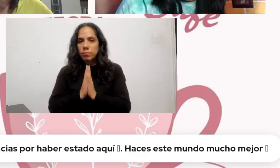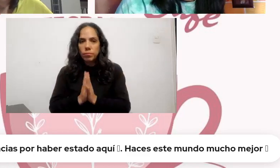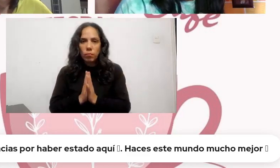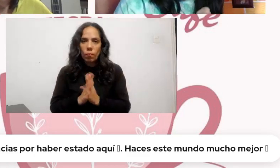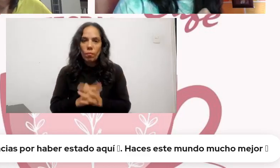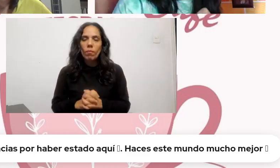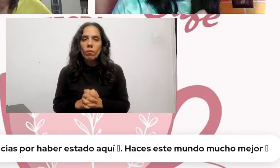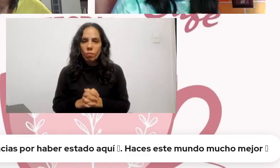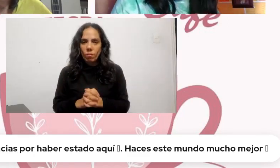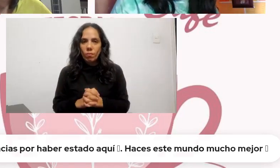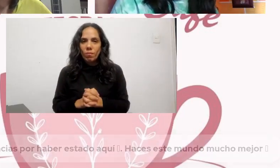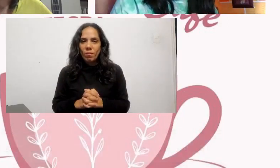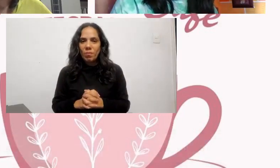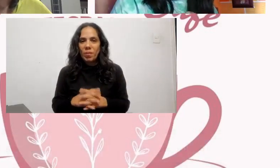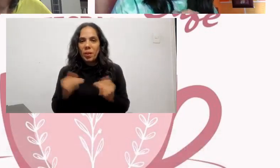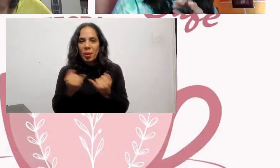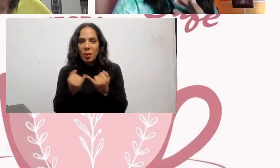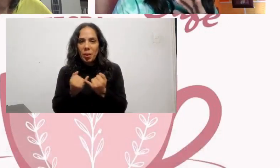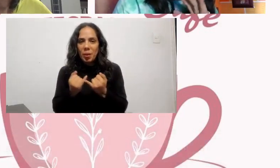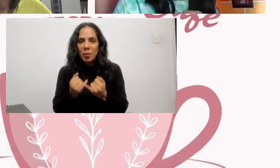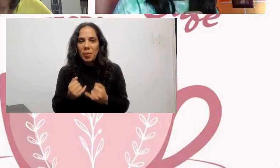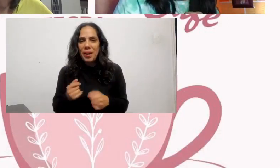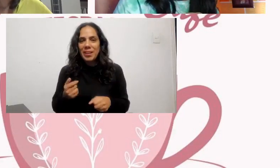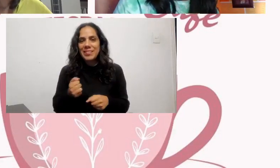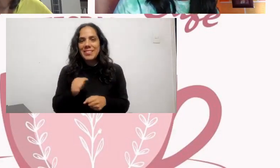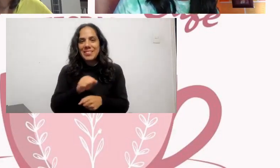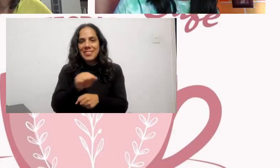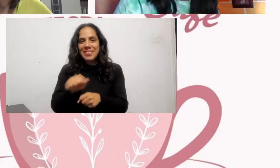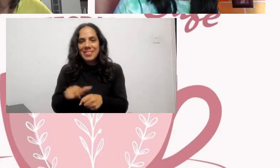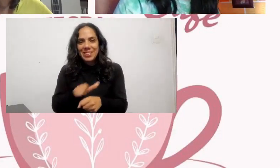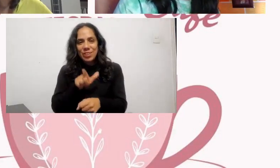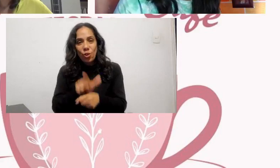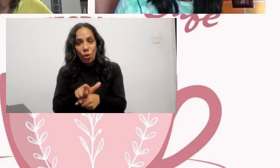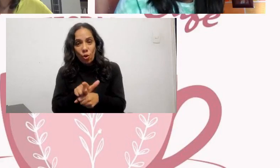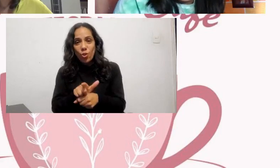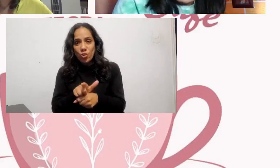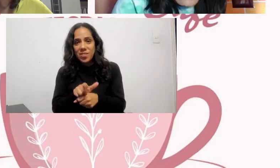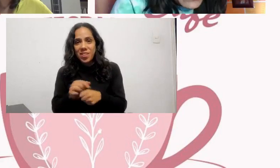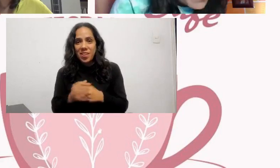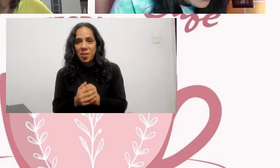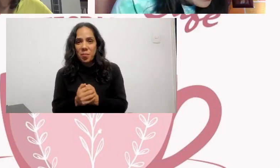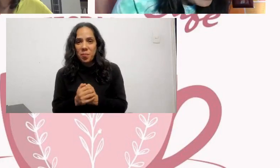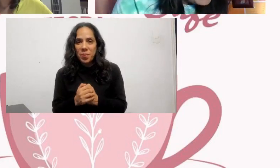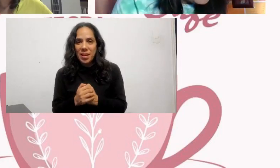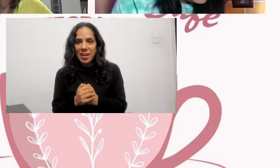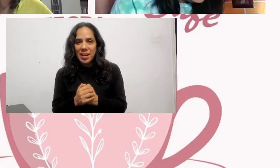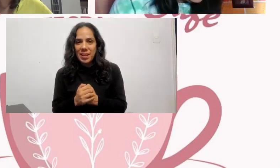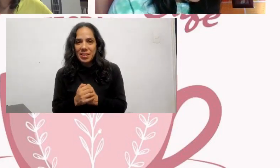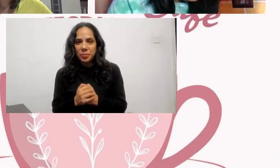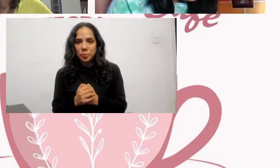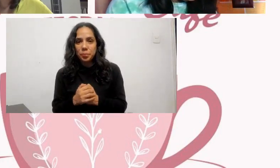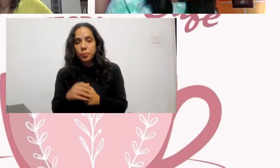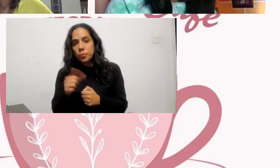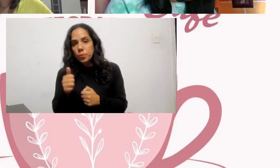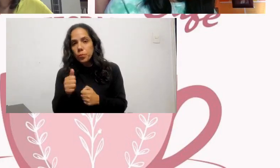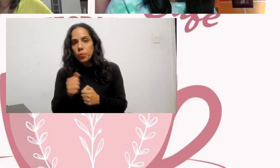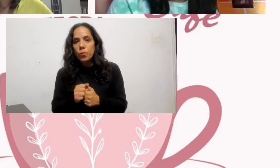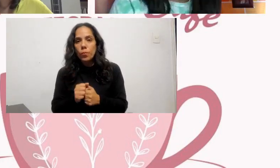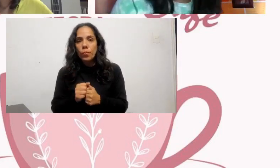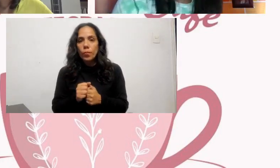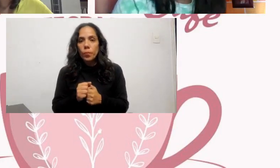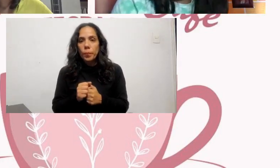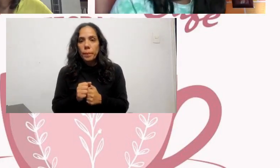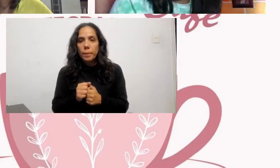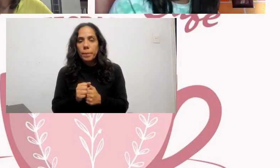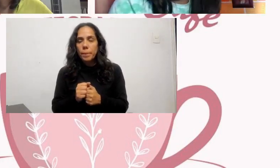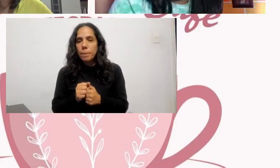las mascotas y bueno, también gratitud. Sí, y déjame decirte nada más, como último comentario, fíjate que yo